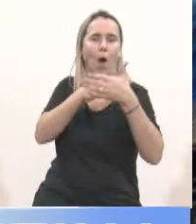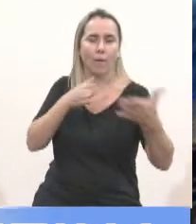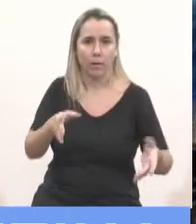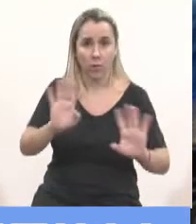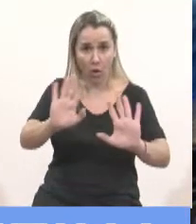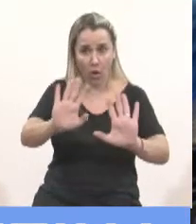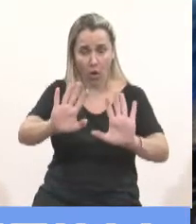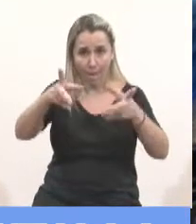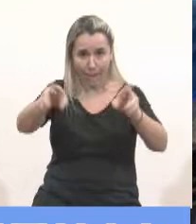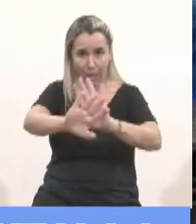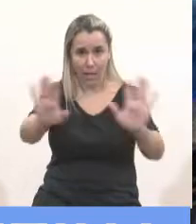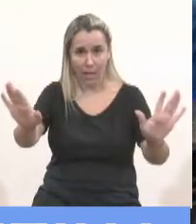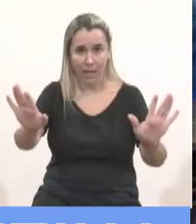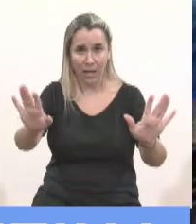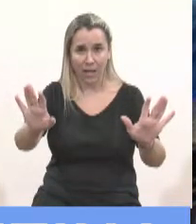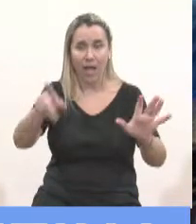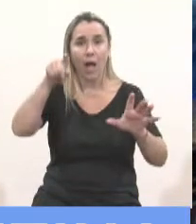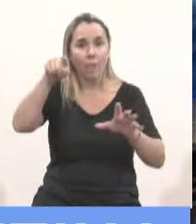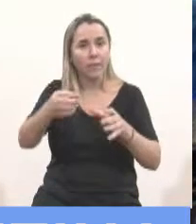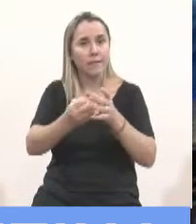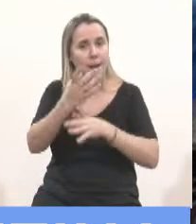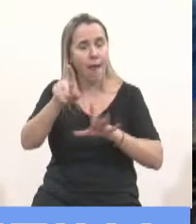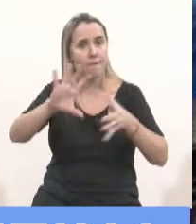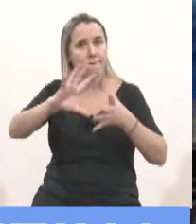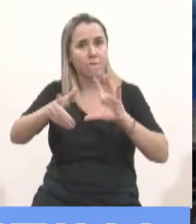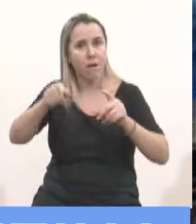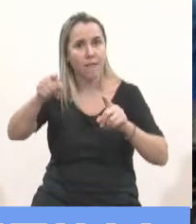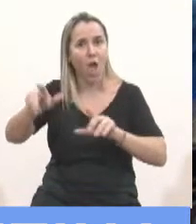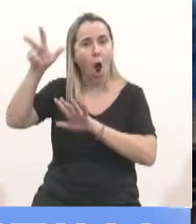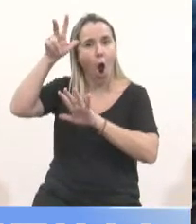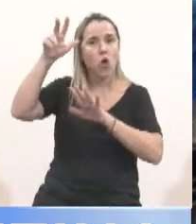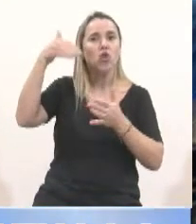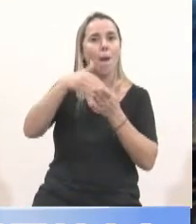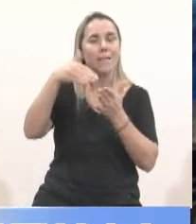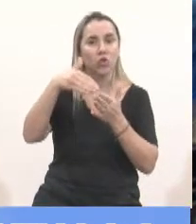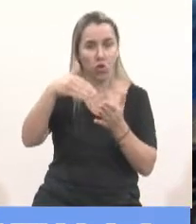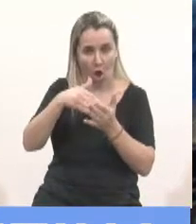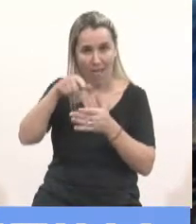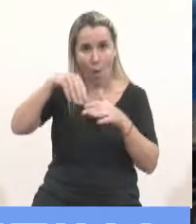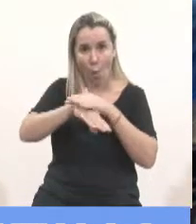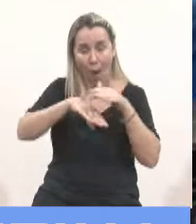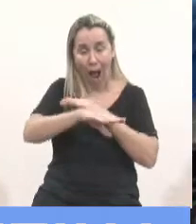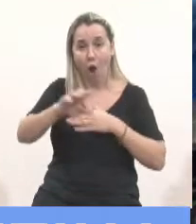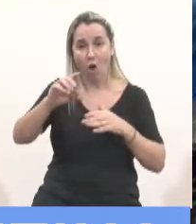pará esto, Miguel, porque están fabricando una cartera de 8 millones en el Banco Nación